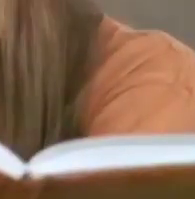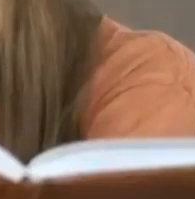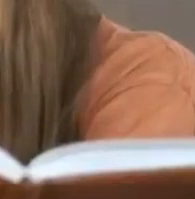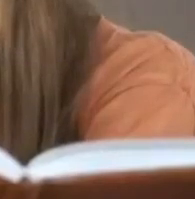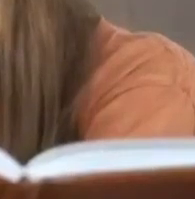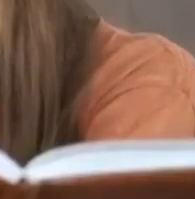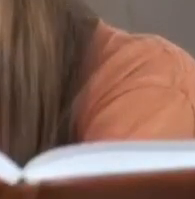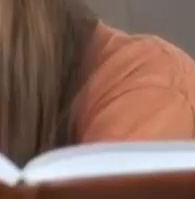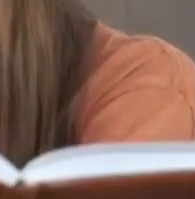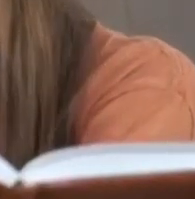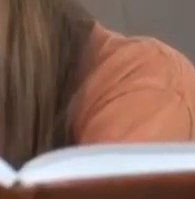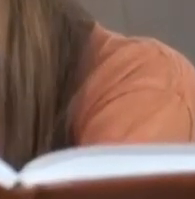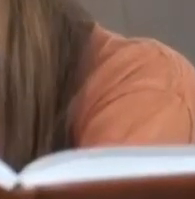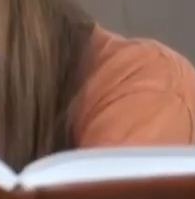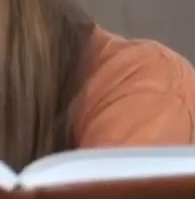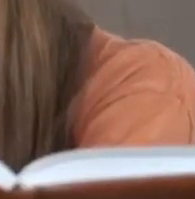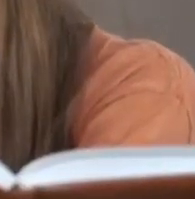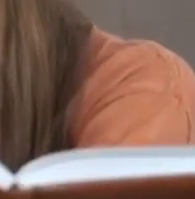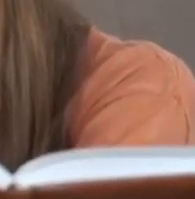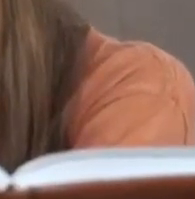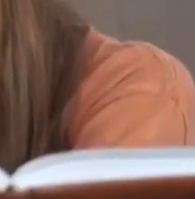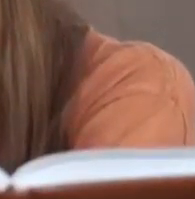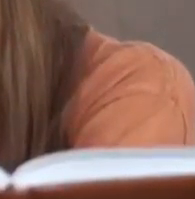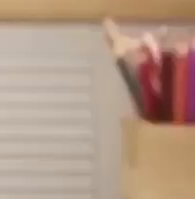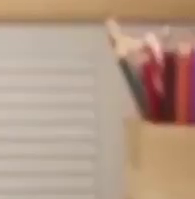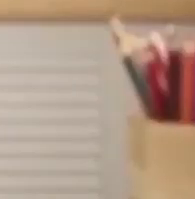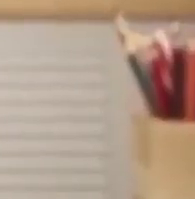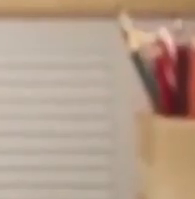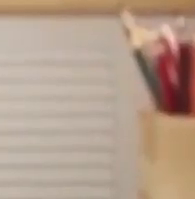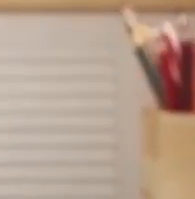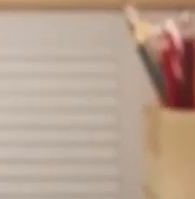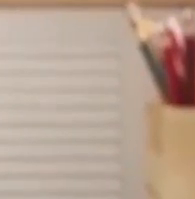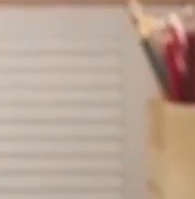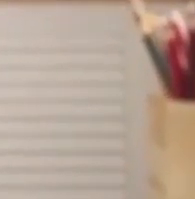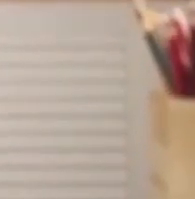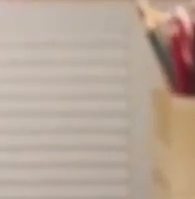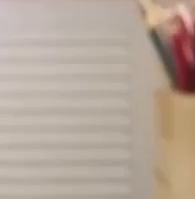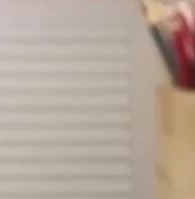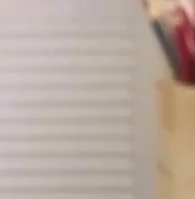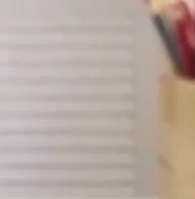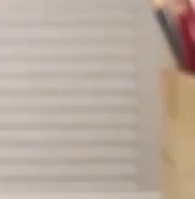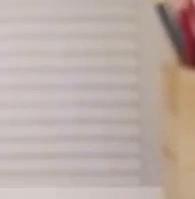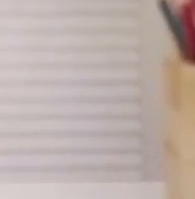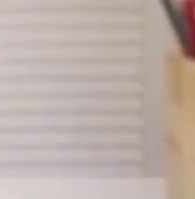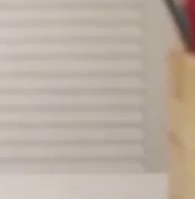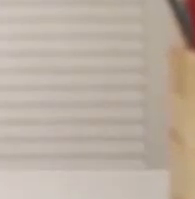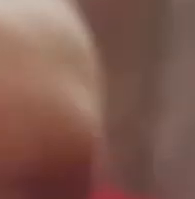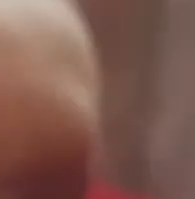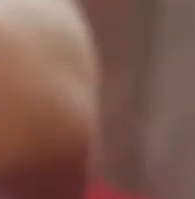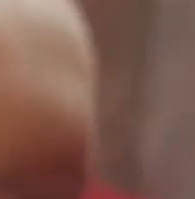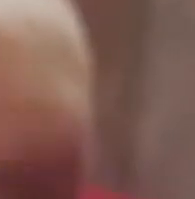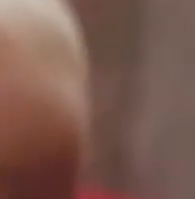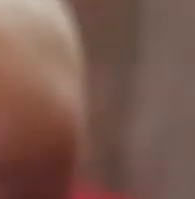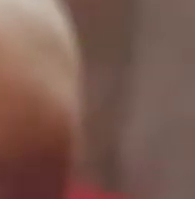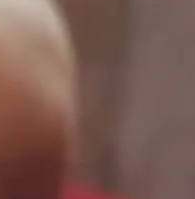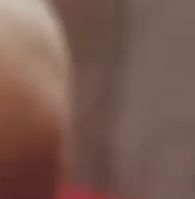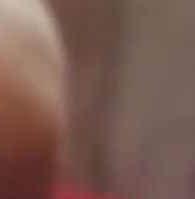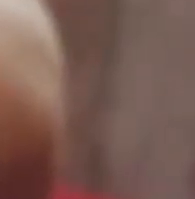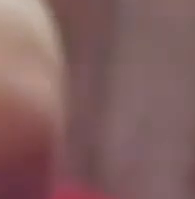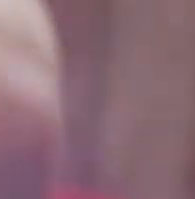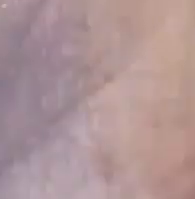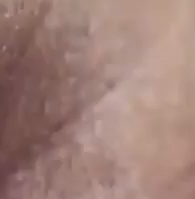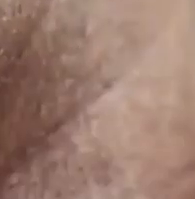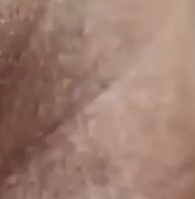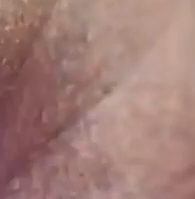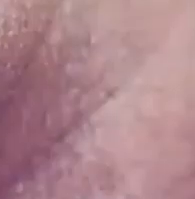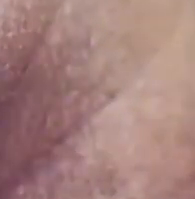está cuando nos sentamos a escuchar las historias de nuestros abuelos, cuando leemos y reímos como niños. La energía está en todo lo que